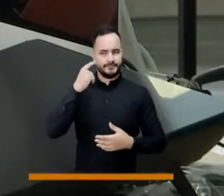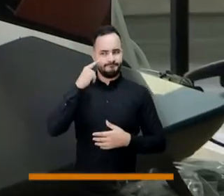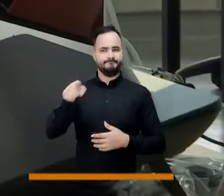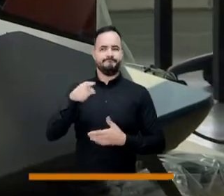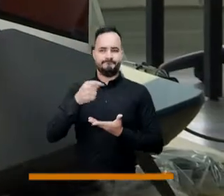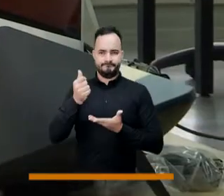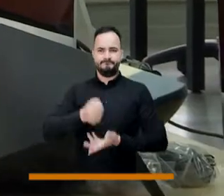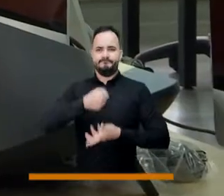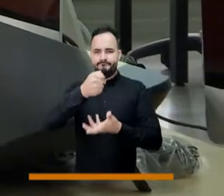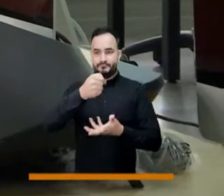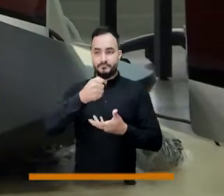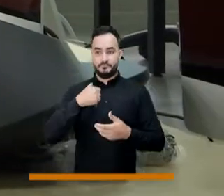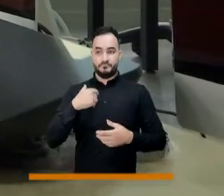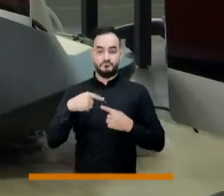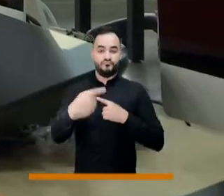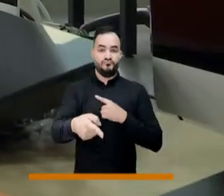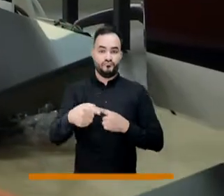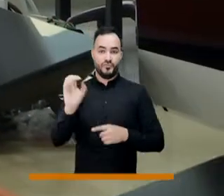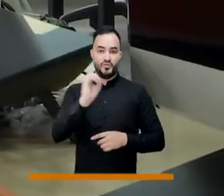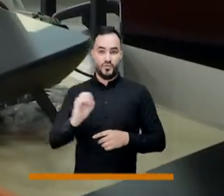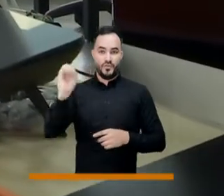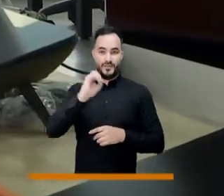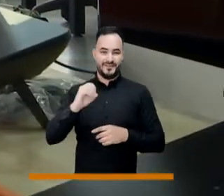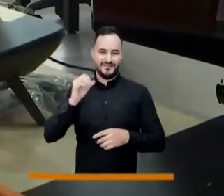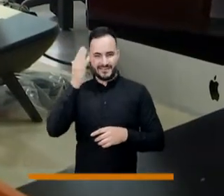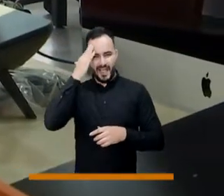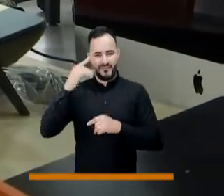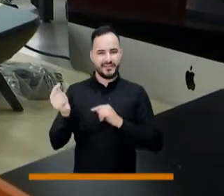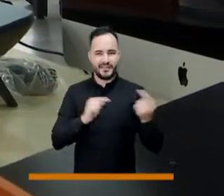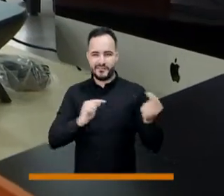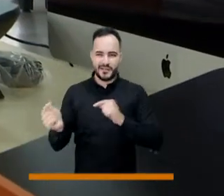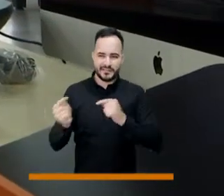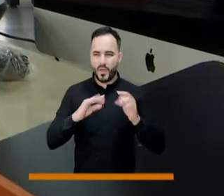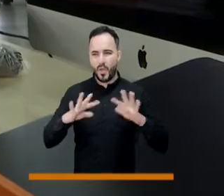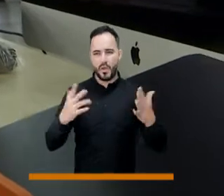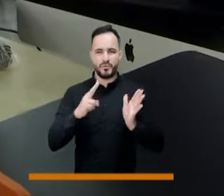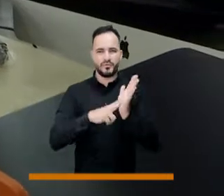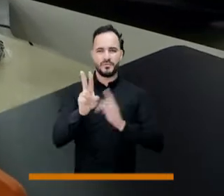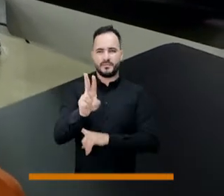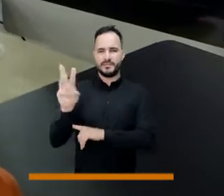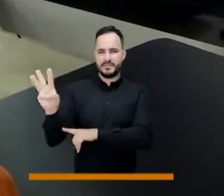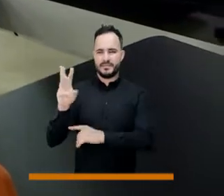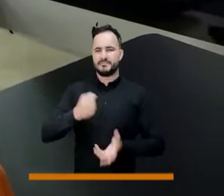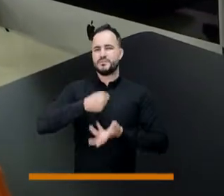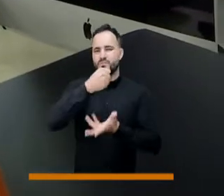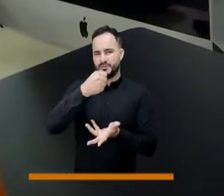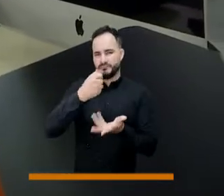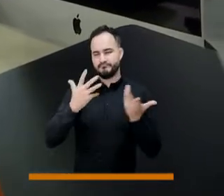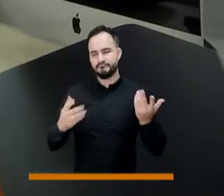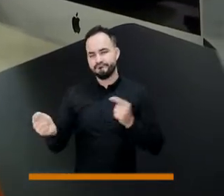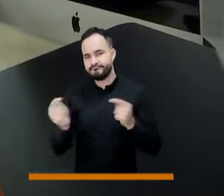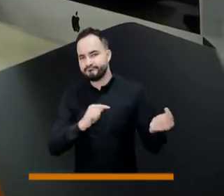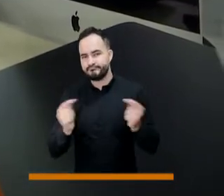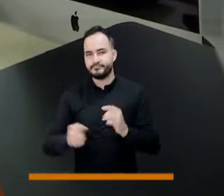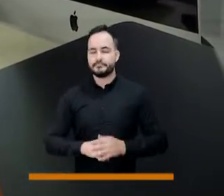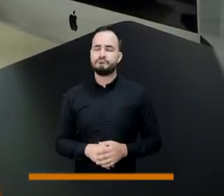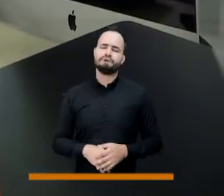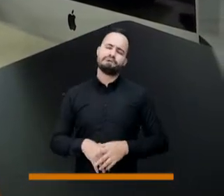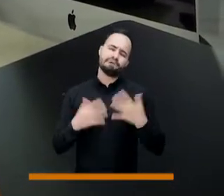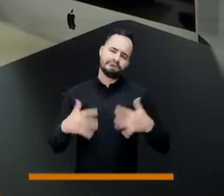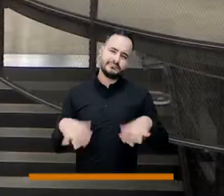más importantes durante la discusión ahora en el mes de octubre del presupuesto para el año 2023. Doctora